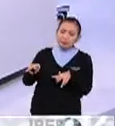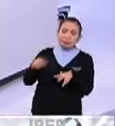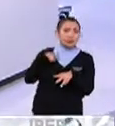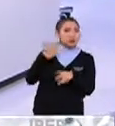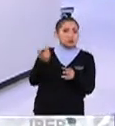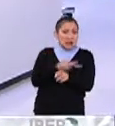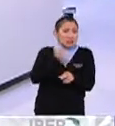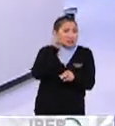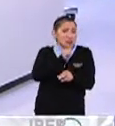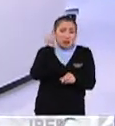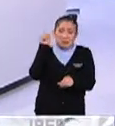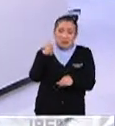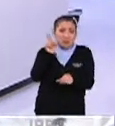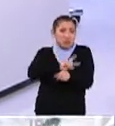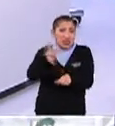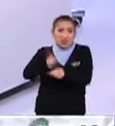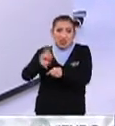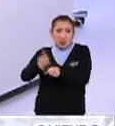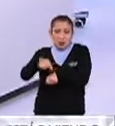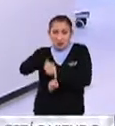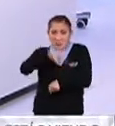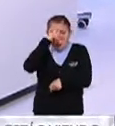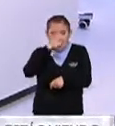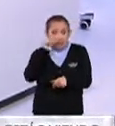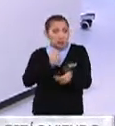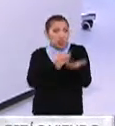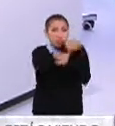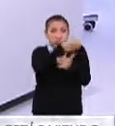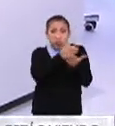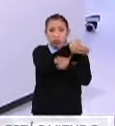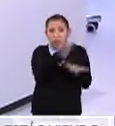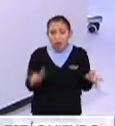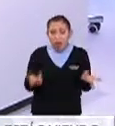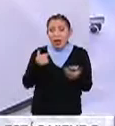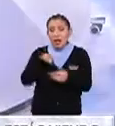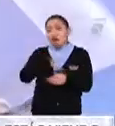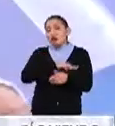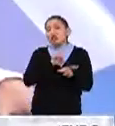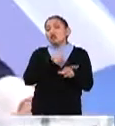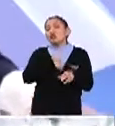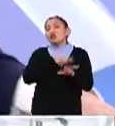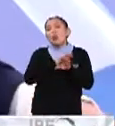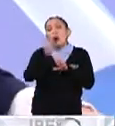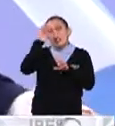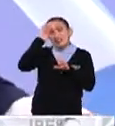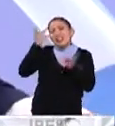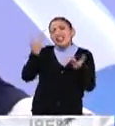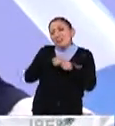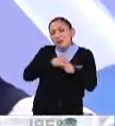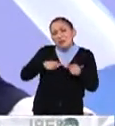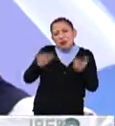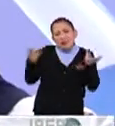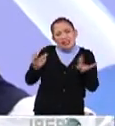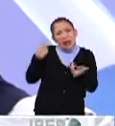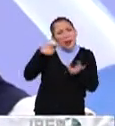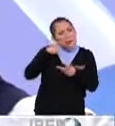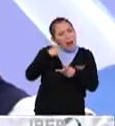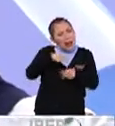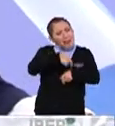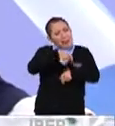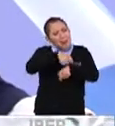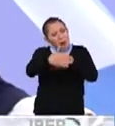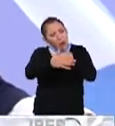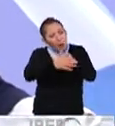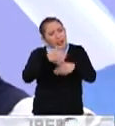que sucede y es una realidad para nuestro país. Entonces creo que lo que deberíamos estar reflexionando es qué es lo que se tiene que hacer pues en el mediano y